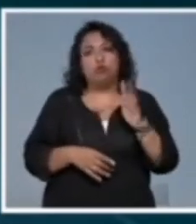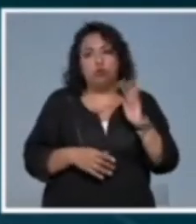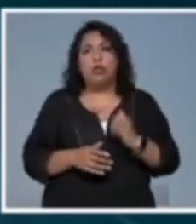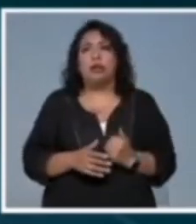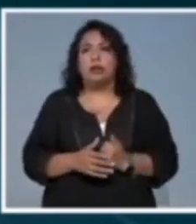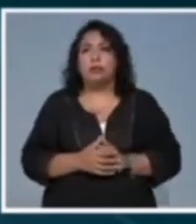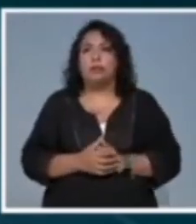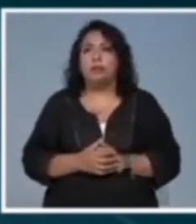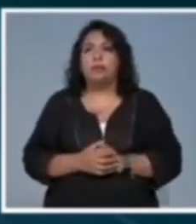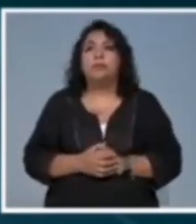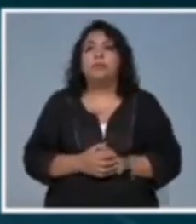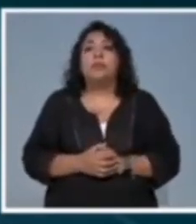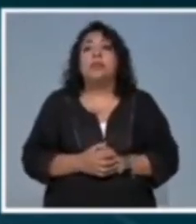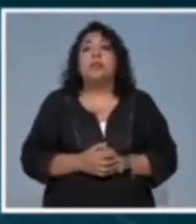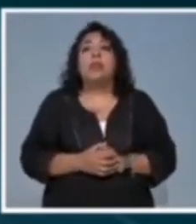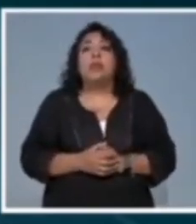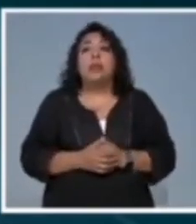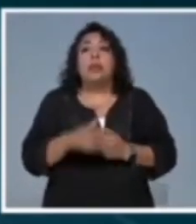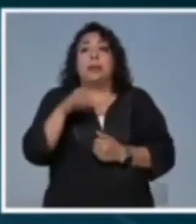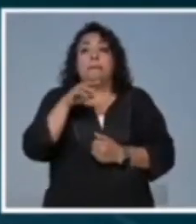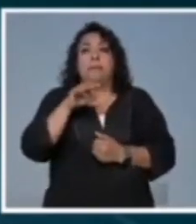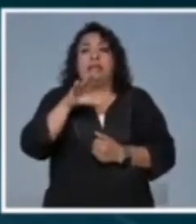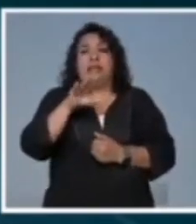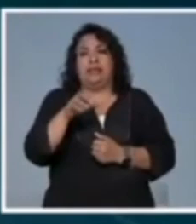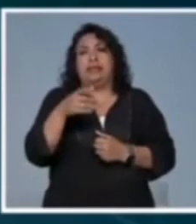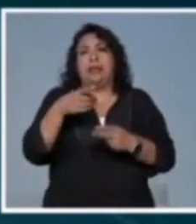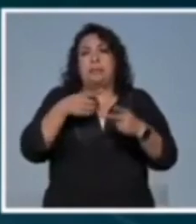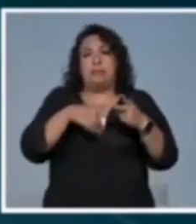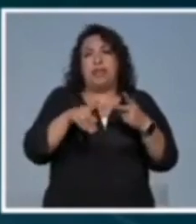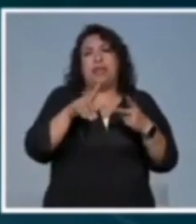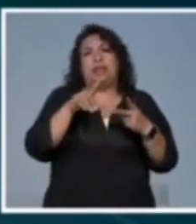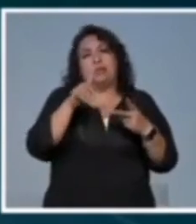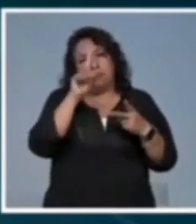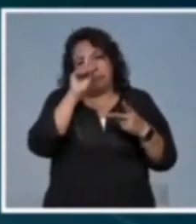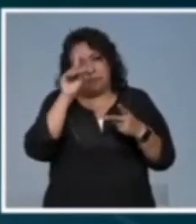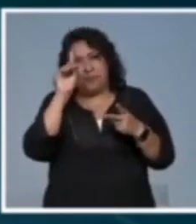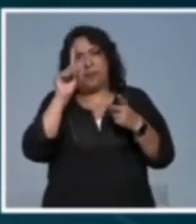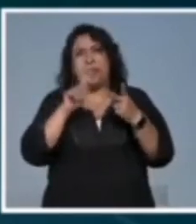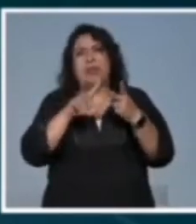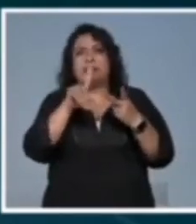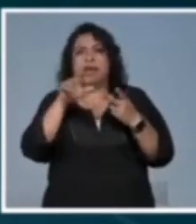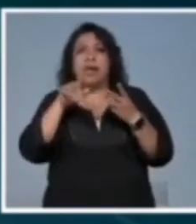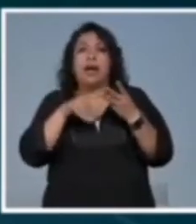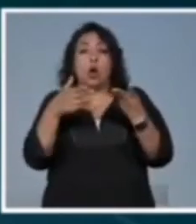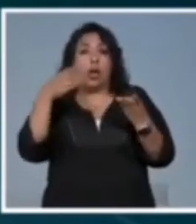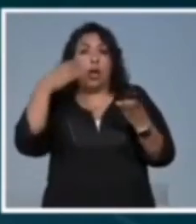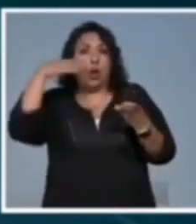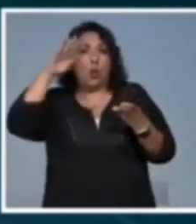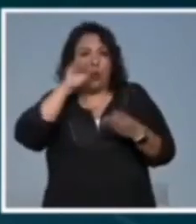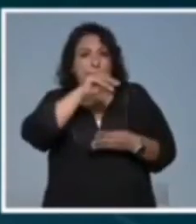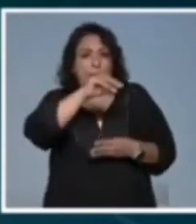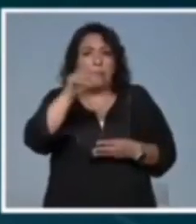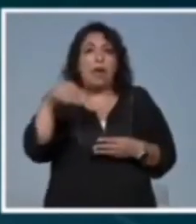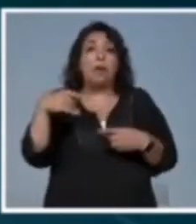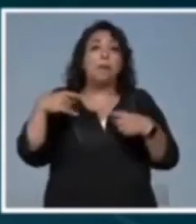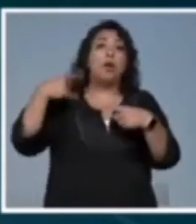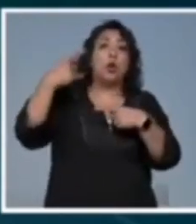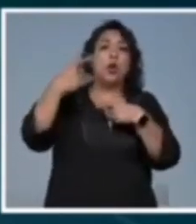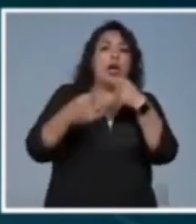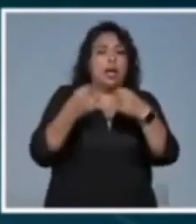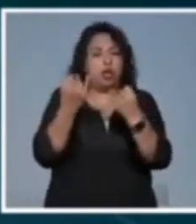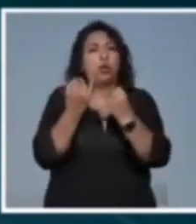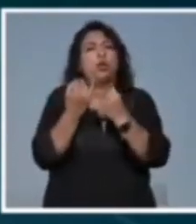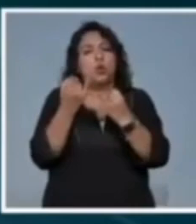¿no? El MICE nació en Valencia y se realiza en Madrid, Sahara, Argentina y ahora en Cuba. Se espera que el próximo año